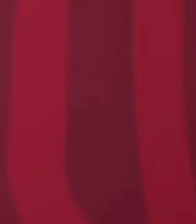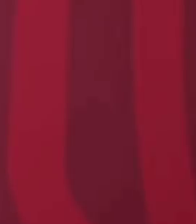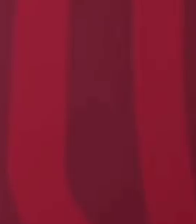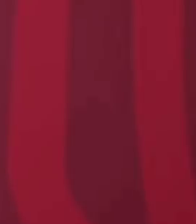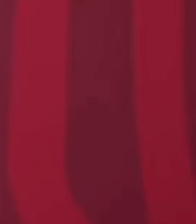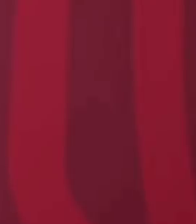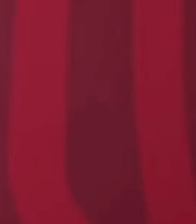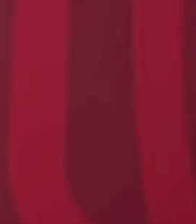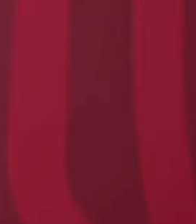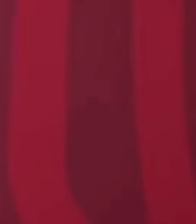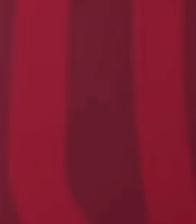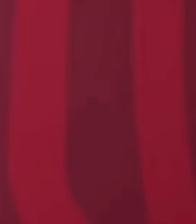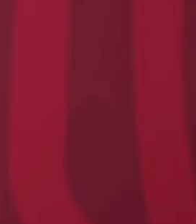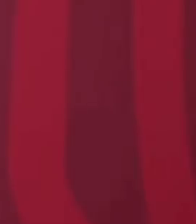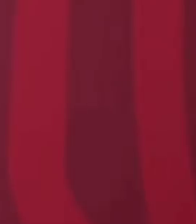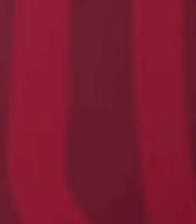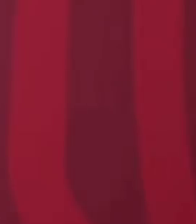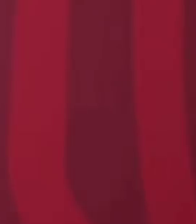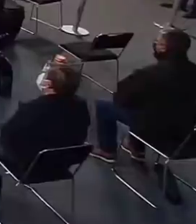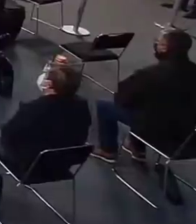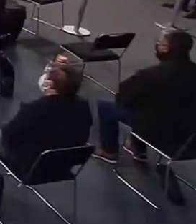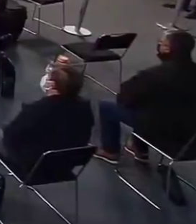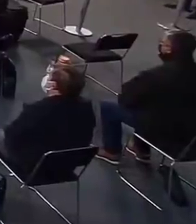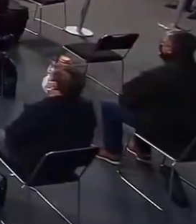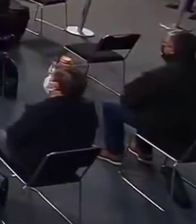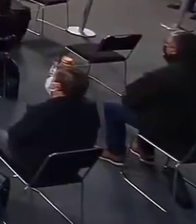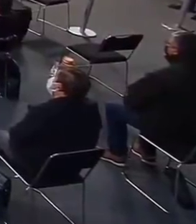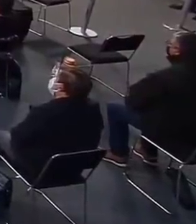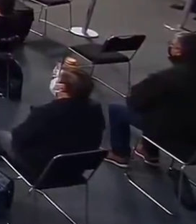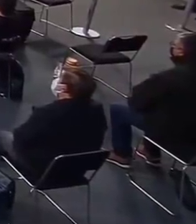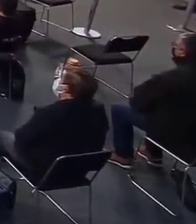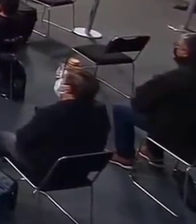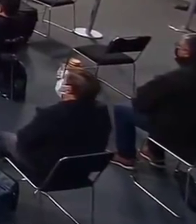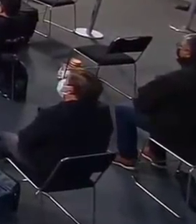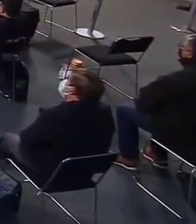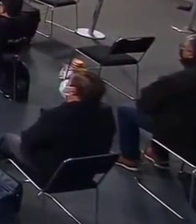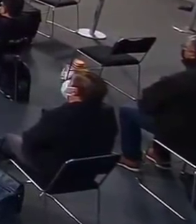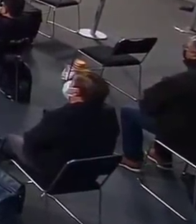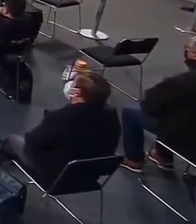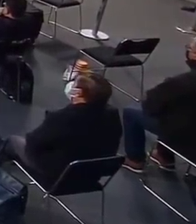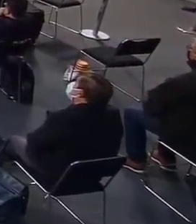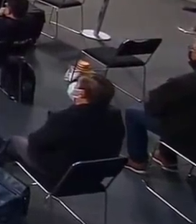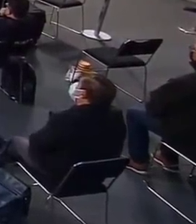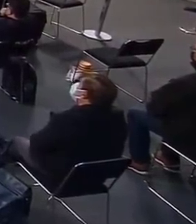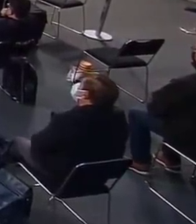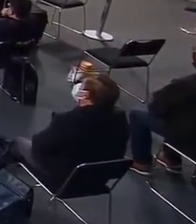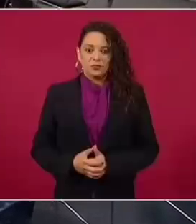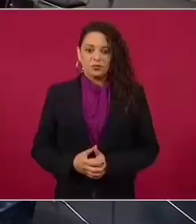pueblo bueno. No, estamos refiriendo a los de arriba,